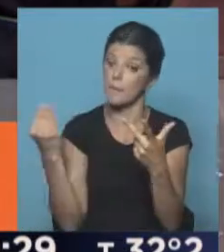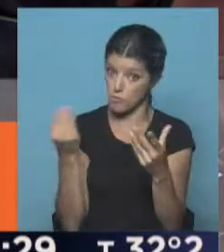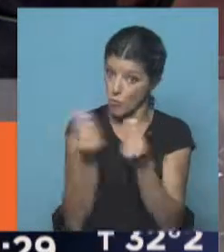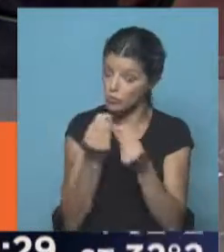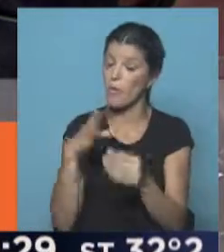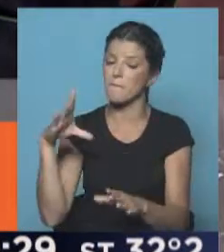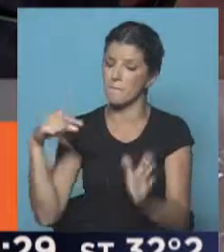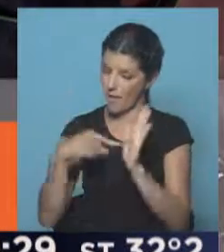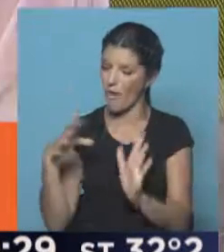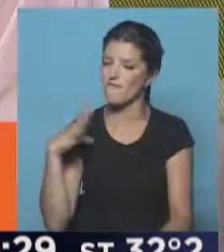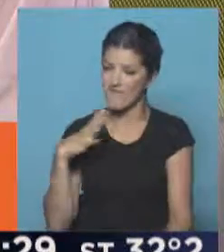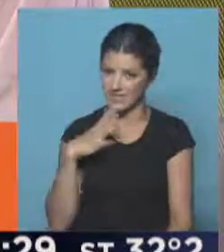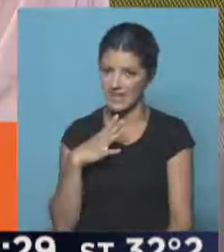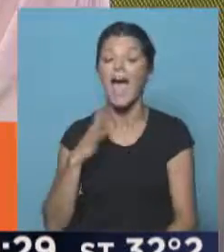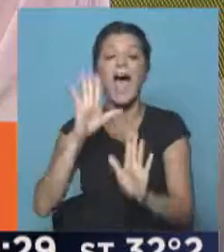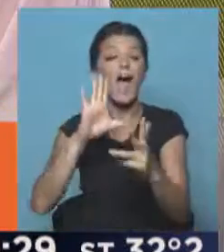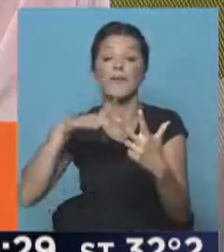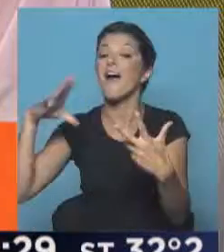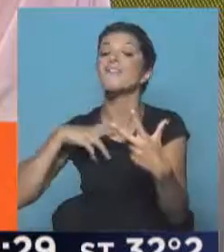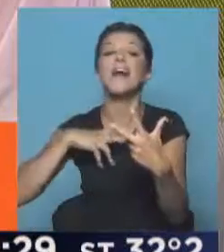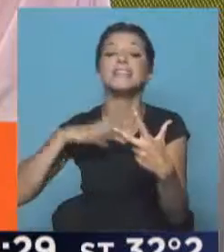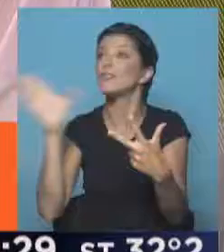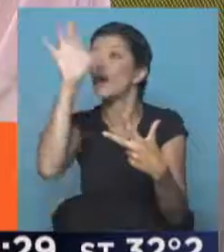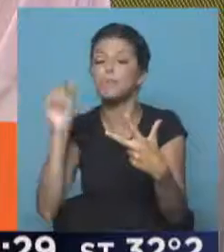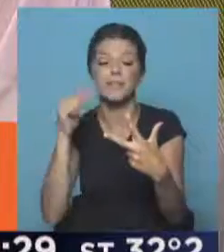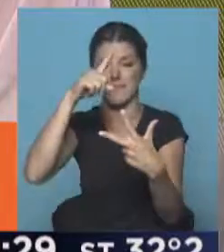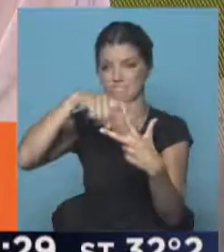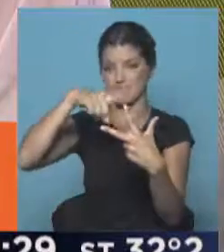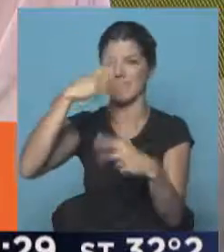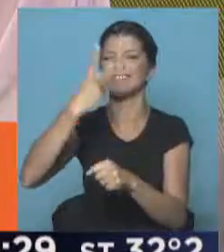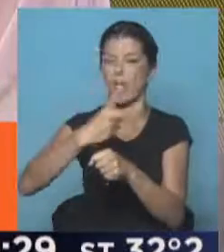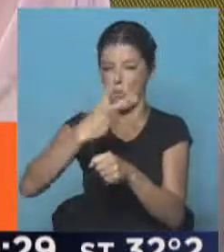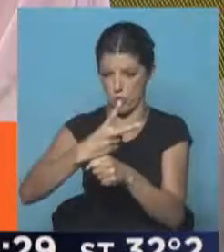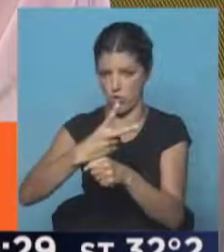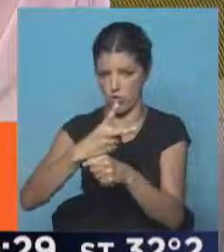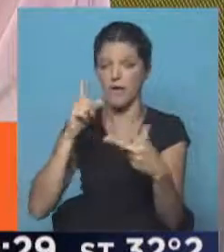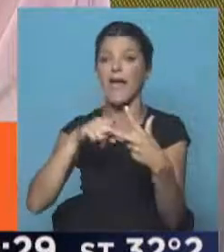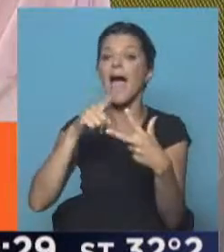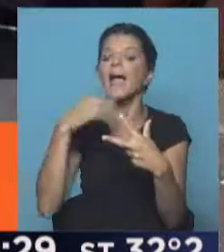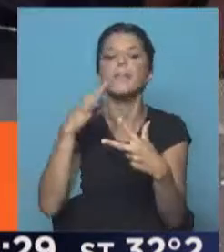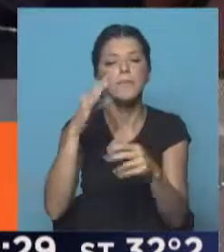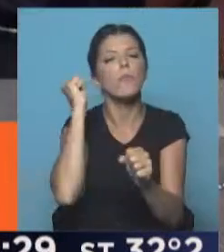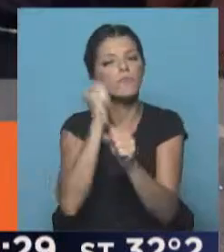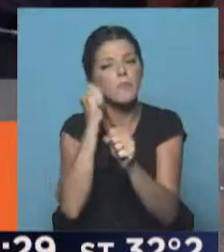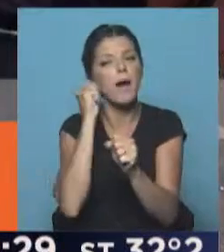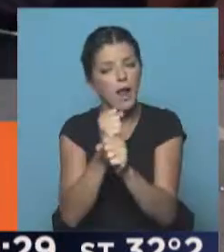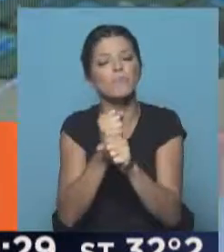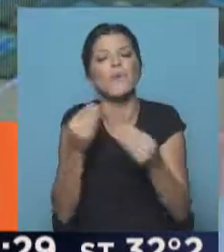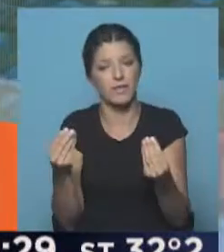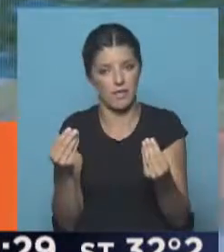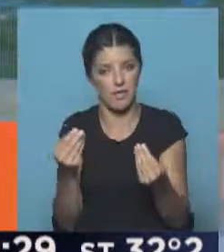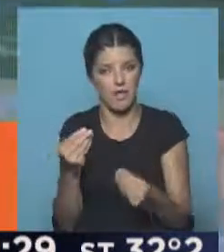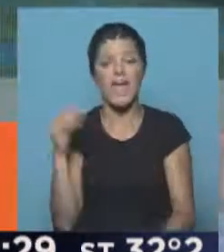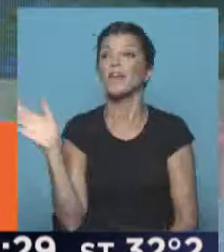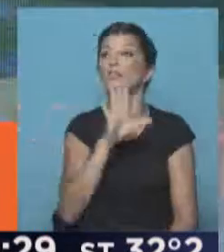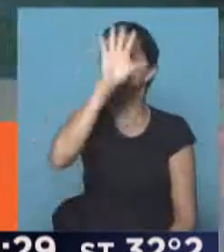lo que falta en todo el país son lo que sería el segundo nivel de tratamiento ahí es donde tenemos que trabajar mucho más porque no hay en todo el